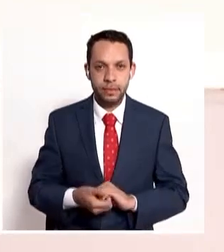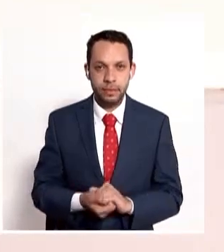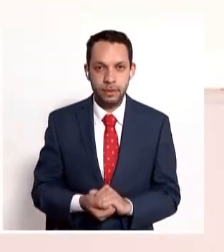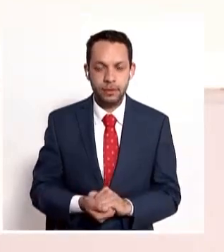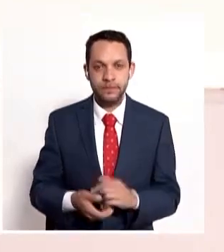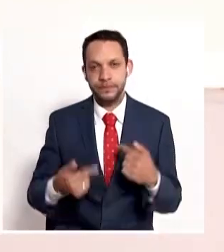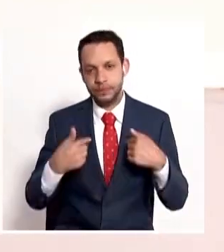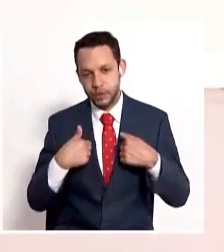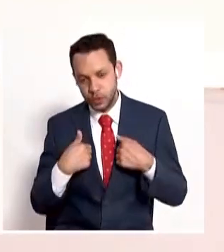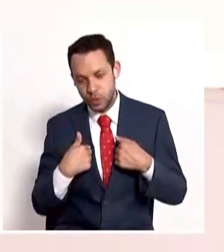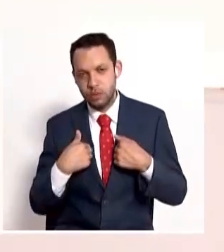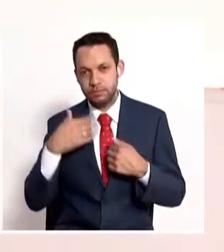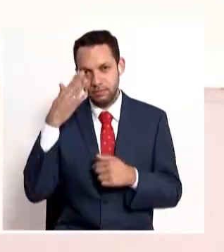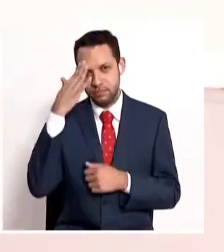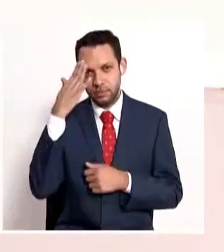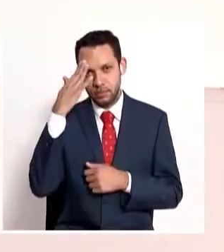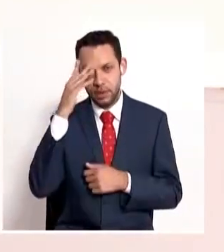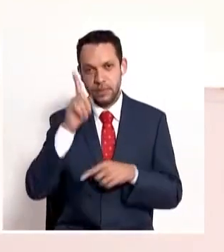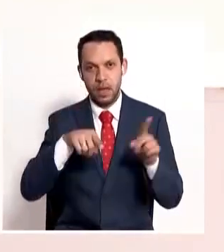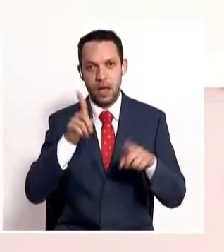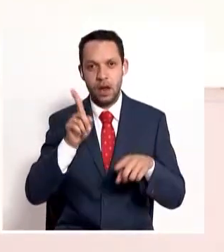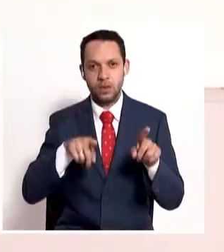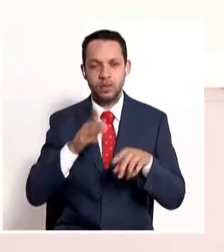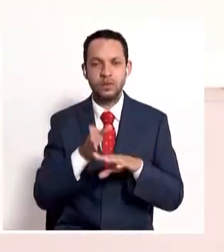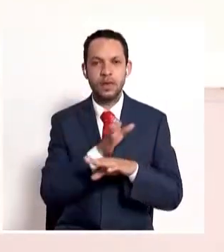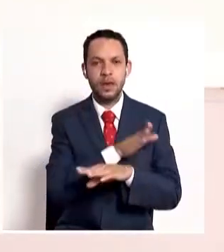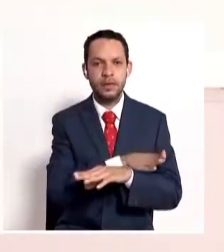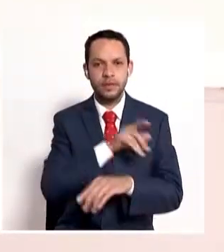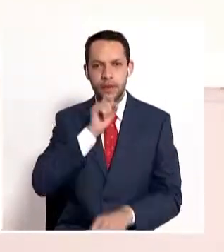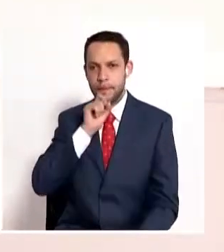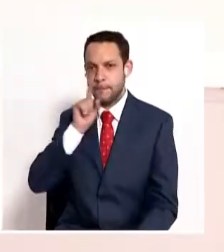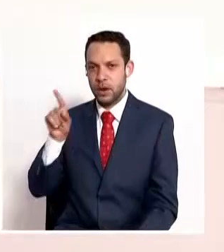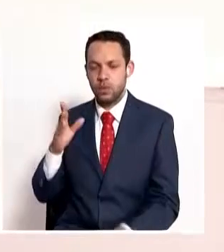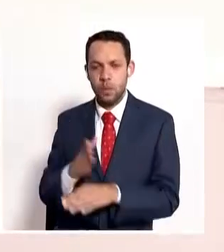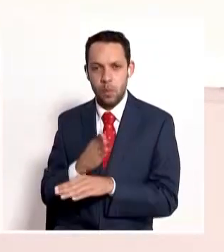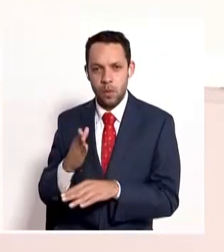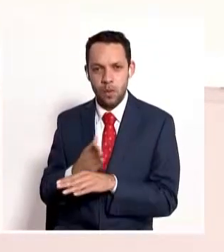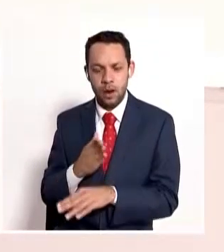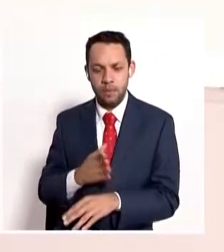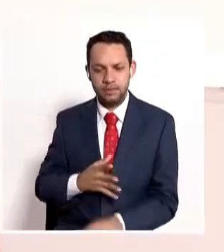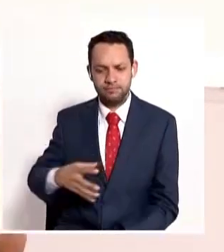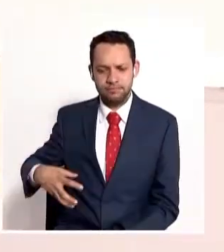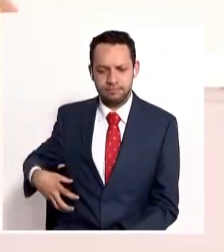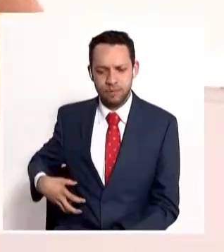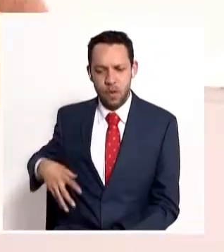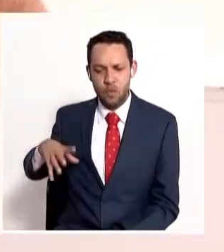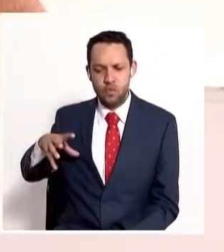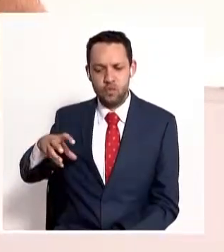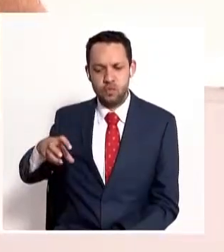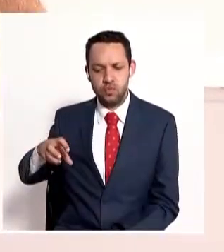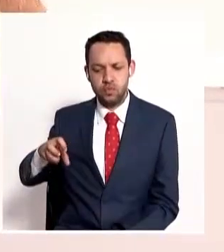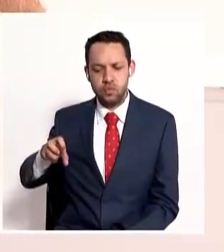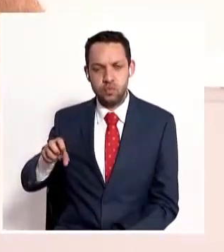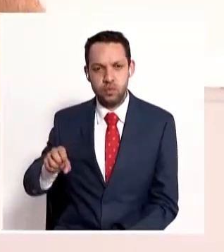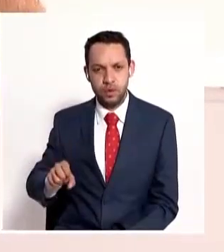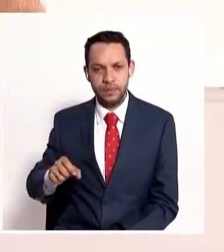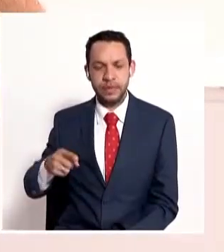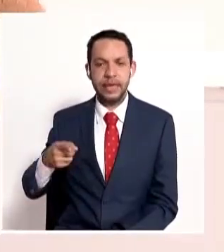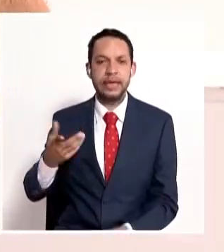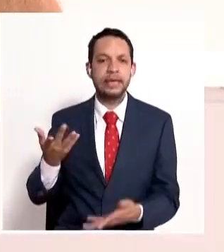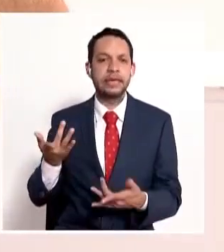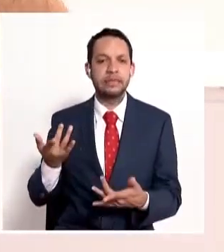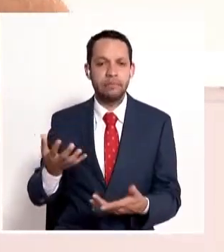yo sé que muchos de ustedes quedan impactados con la pregunta que nos acaba de hacer nuestra televidente desde neiva que es que estoy pendiente de un trasplante renal